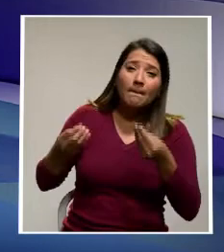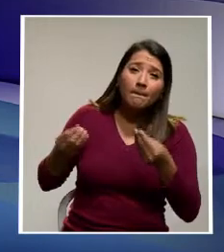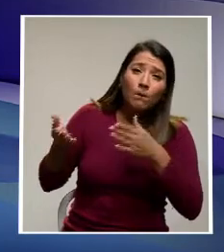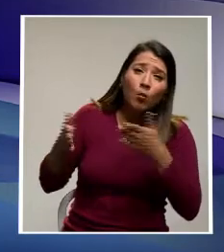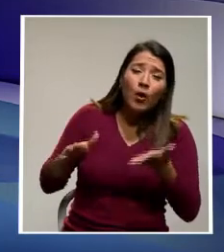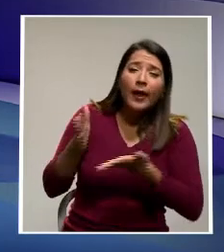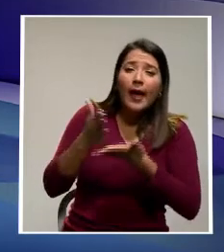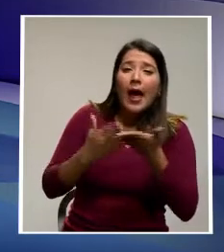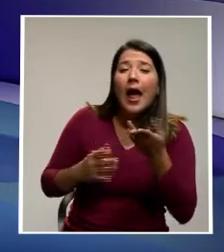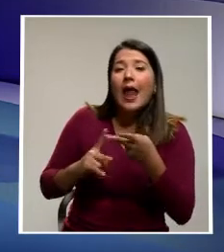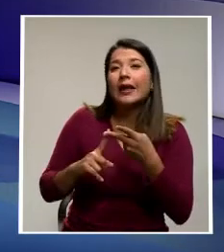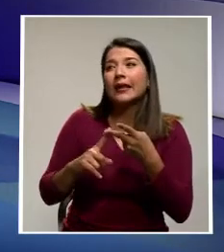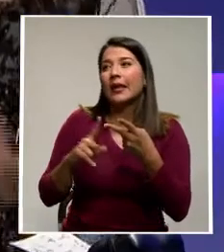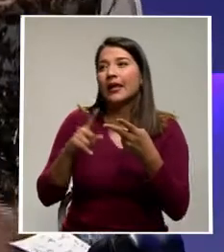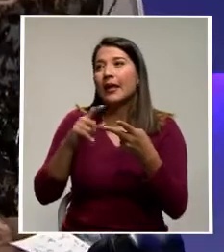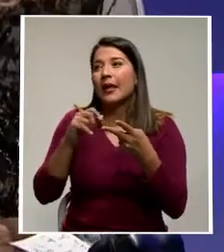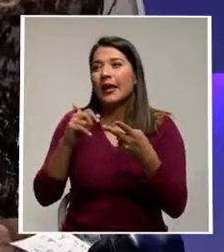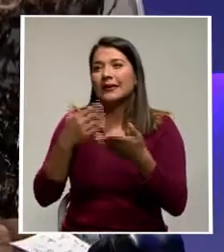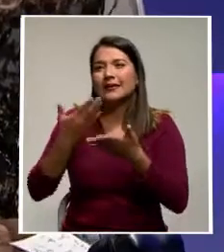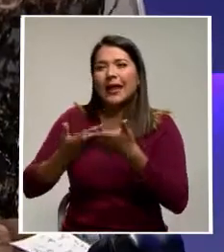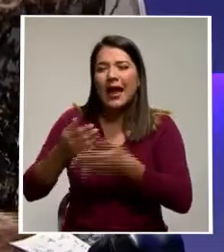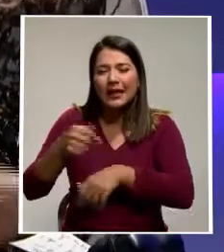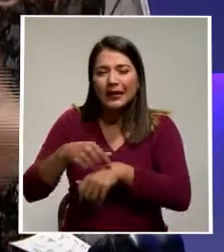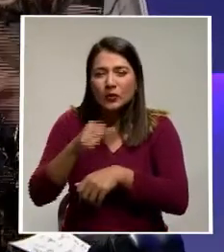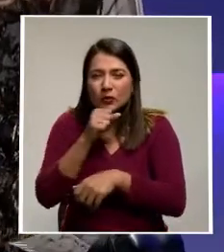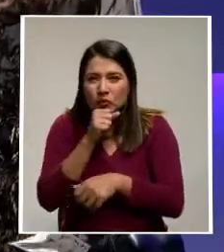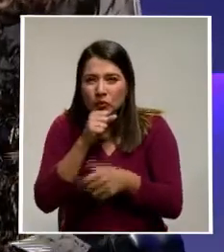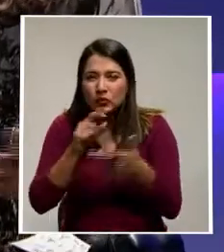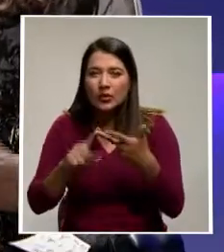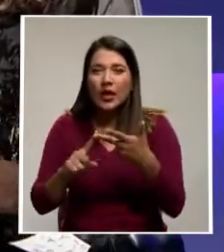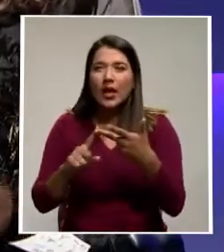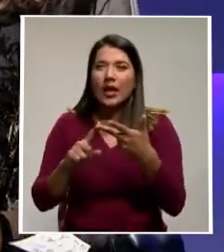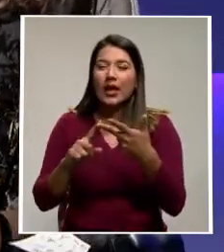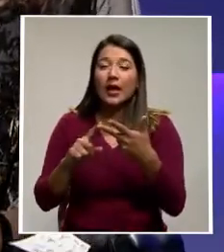solo la maternidad dulcificada, sino agridulce,